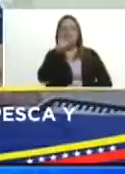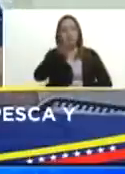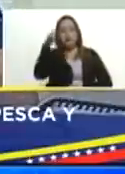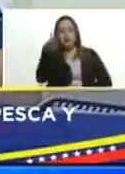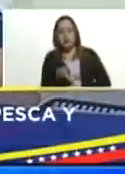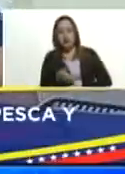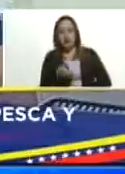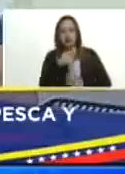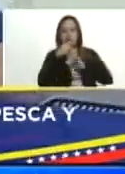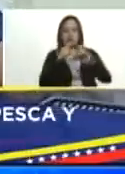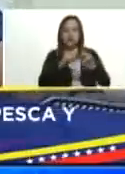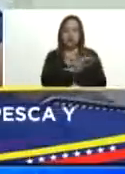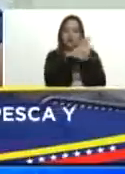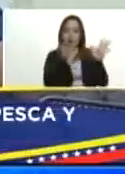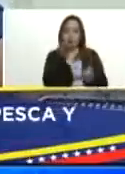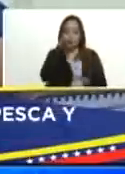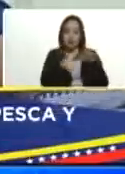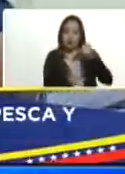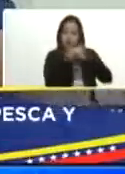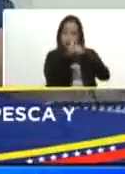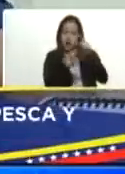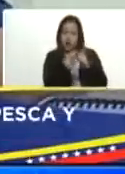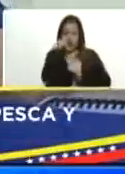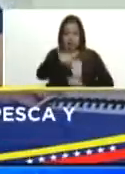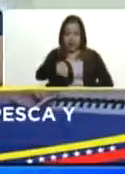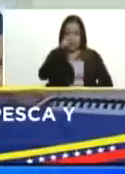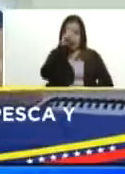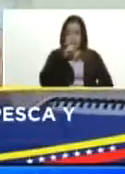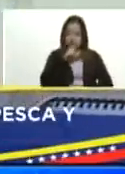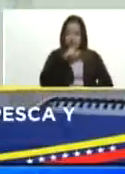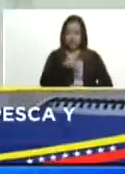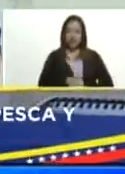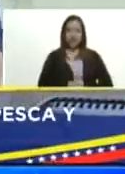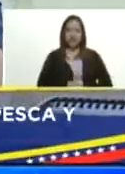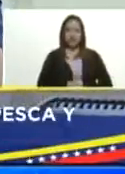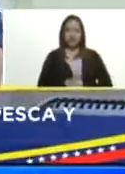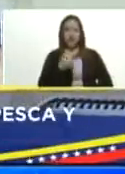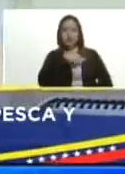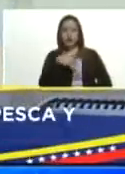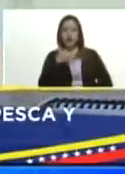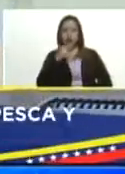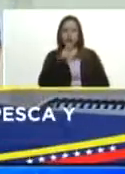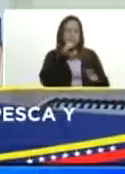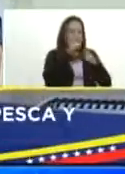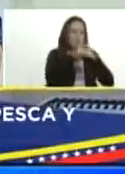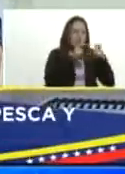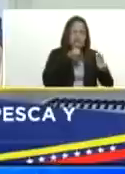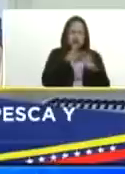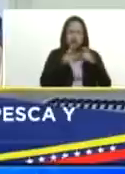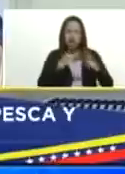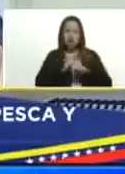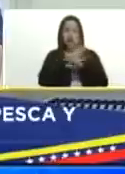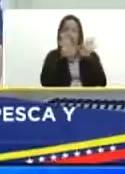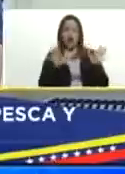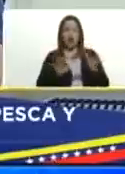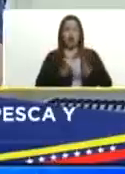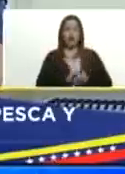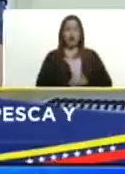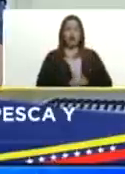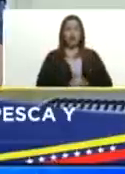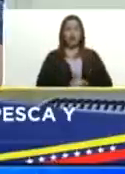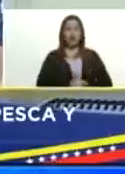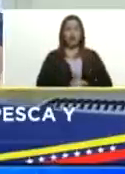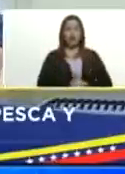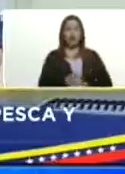responderle concretamente a la última pregunta, presidente, este año efectivamente, que nosotros venimos supervisando muy detalladamente, lo llamamos